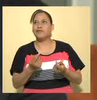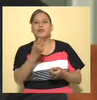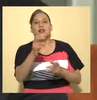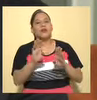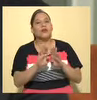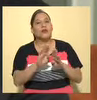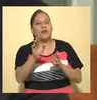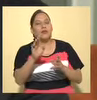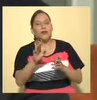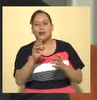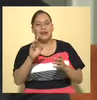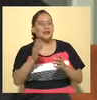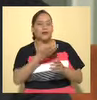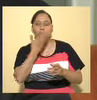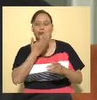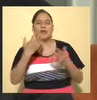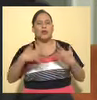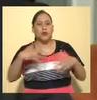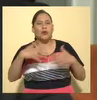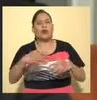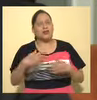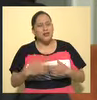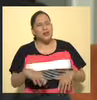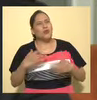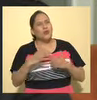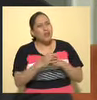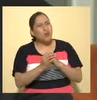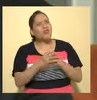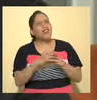como muy característico. ¿Y cómo se diagnostica? O sea, ¿cuáles serían los